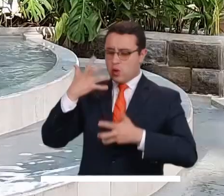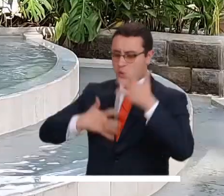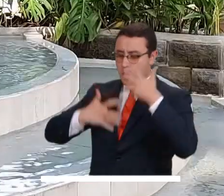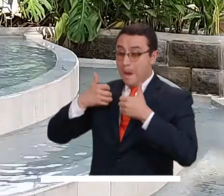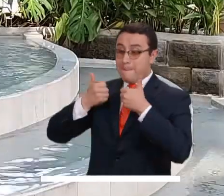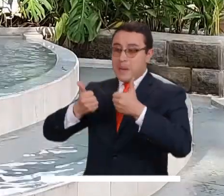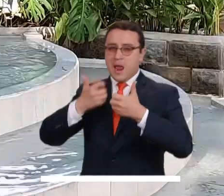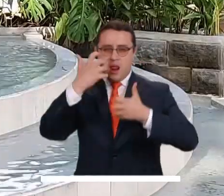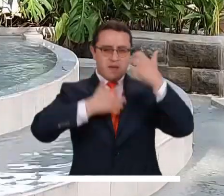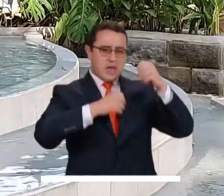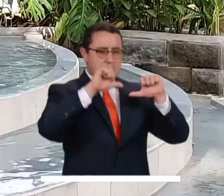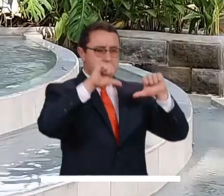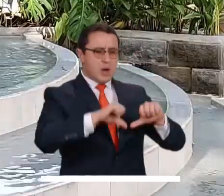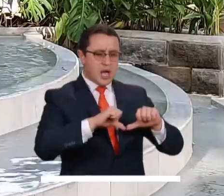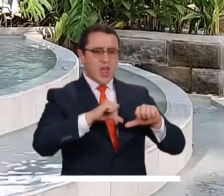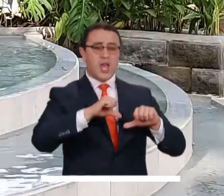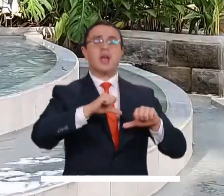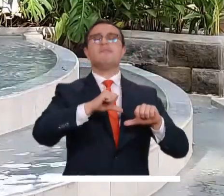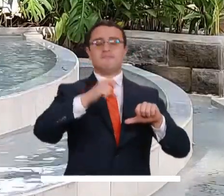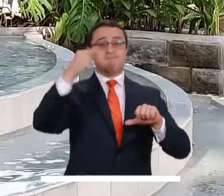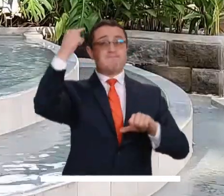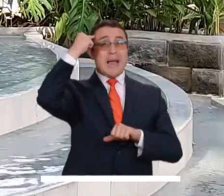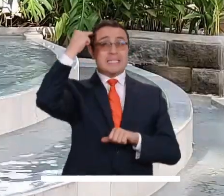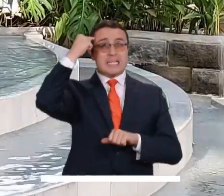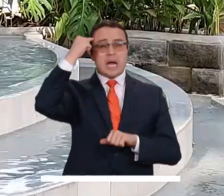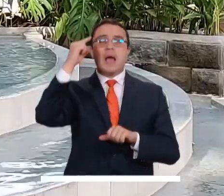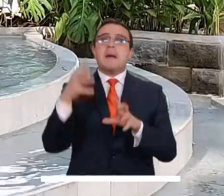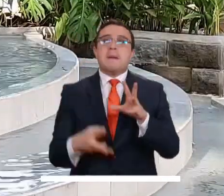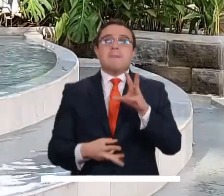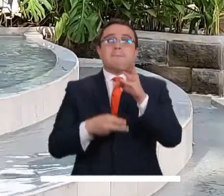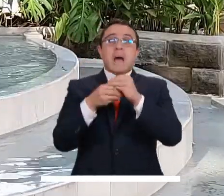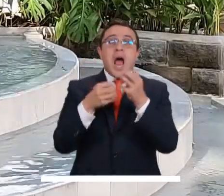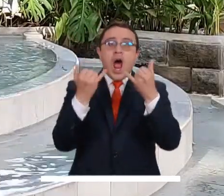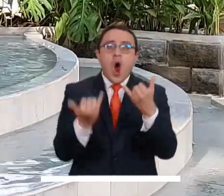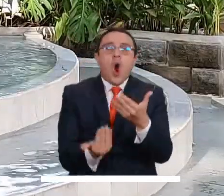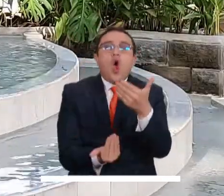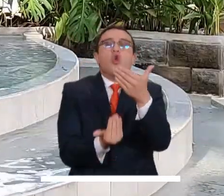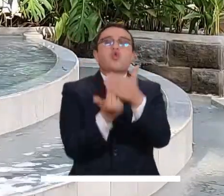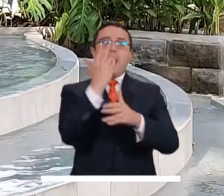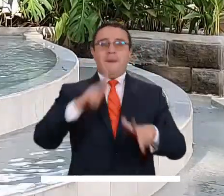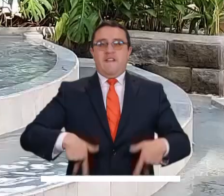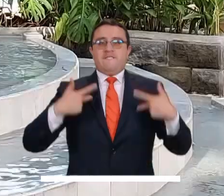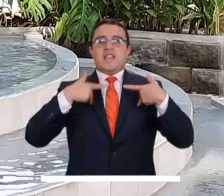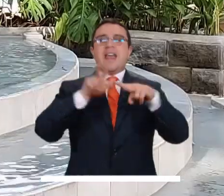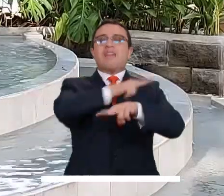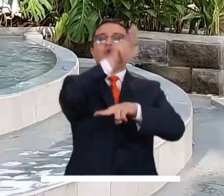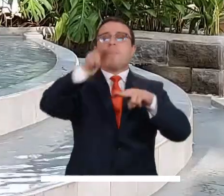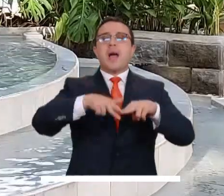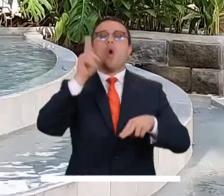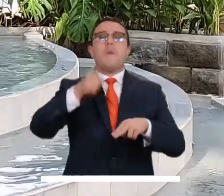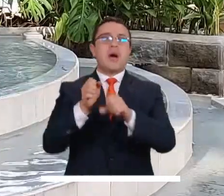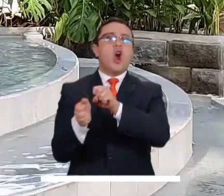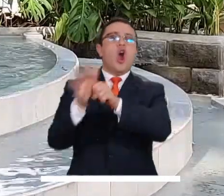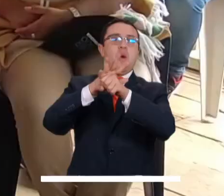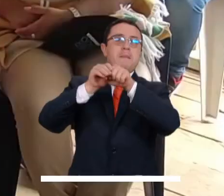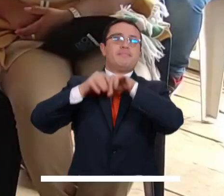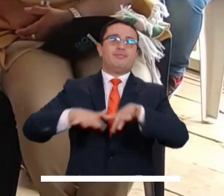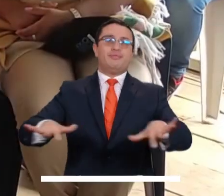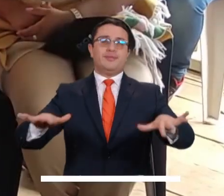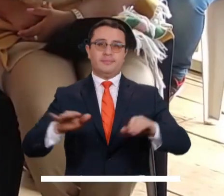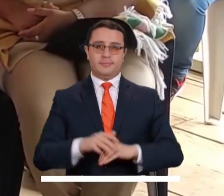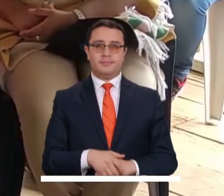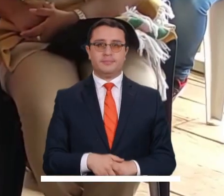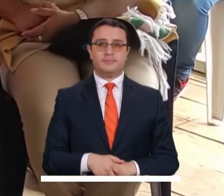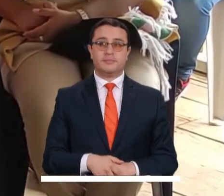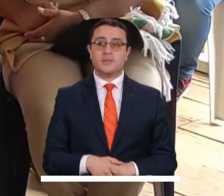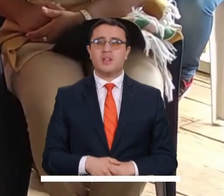que hicimos mal. Adicional a ello, estamos pasando por una nueva normalidad asociada a la pandemia COVID-19.